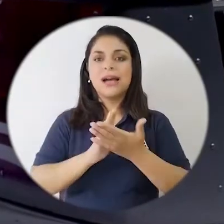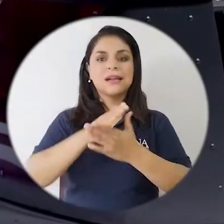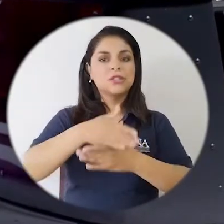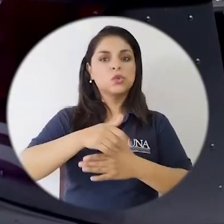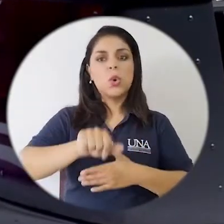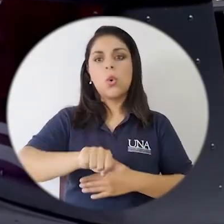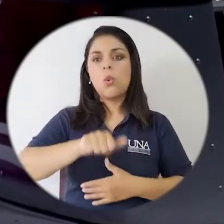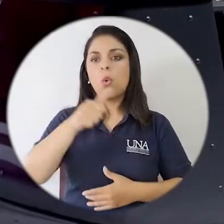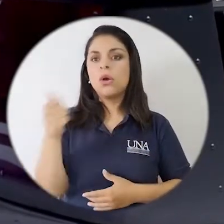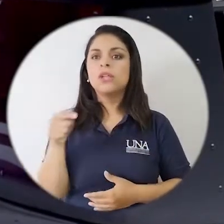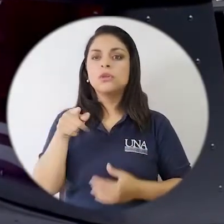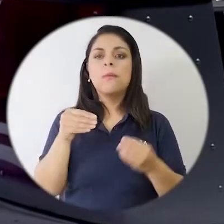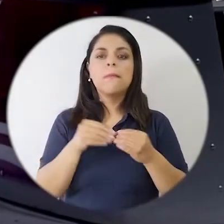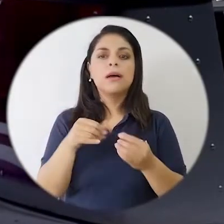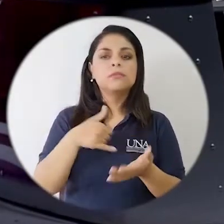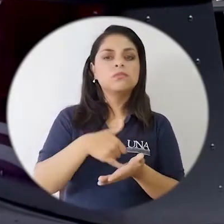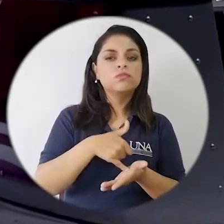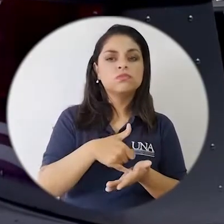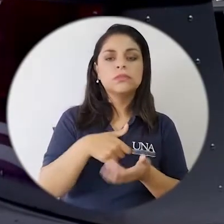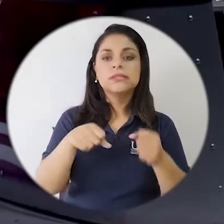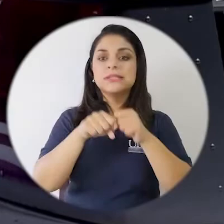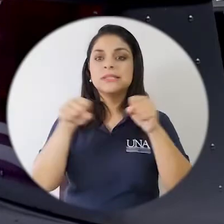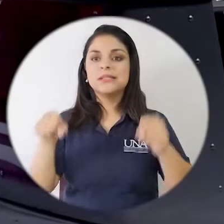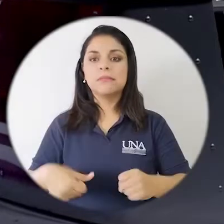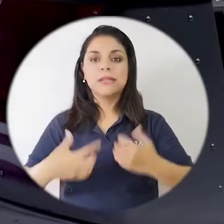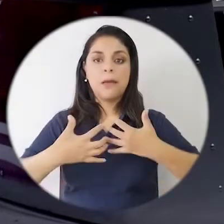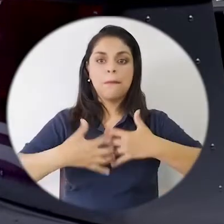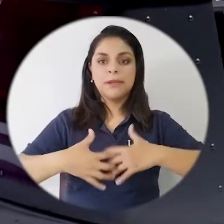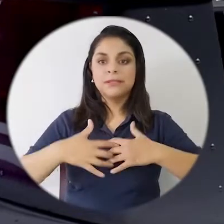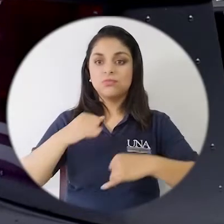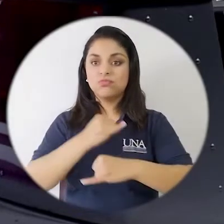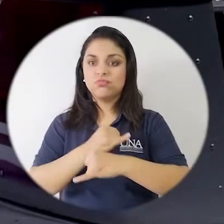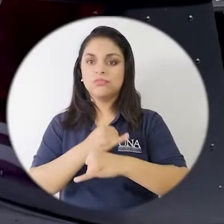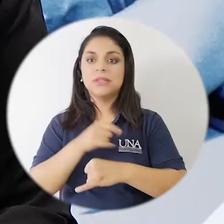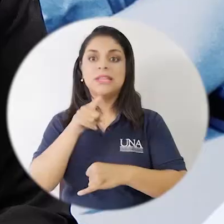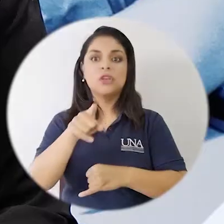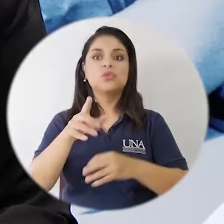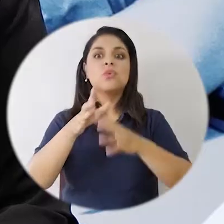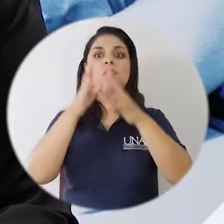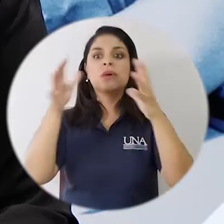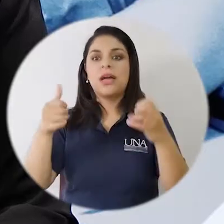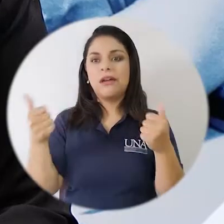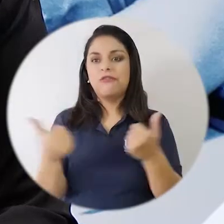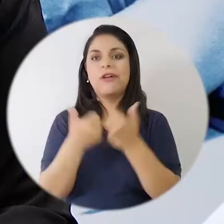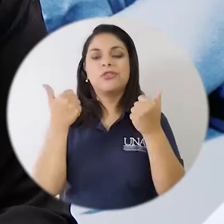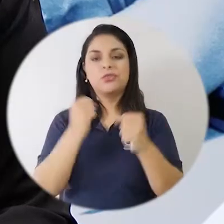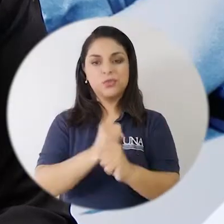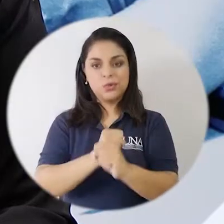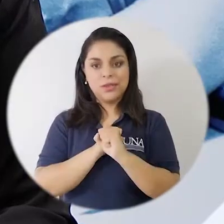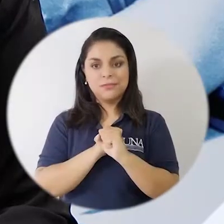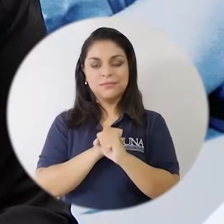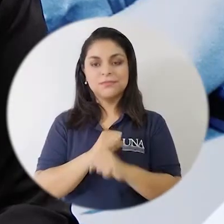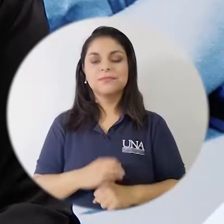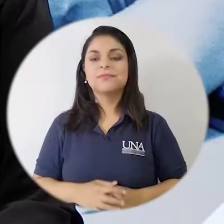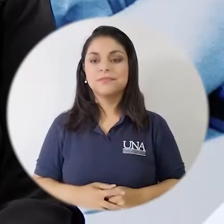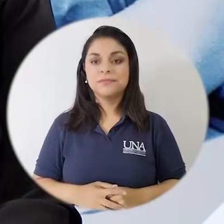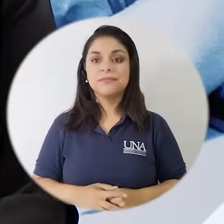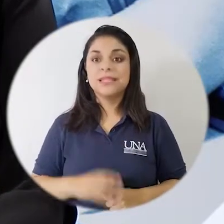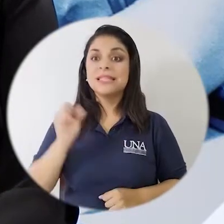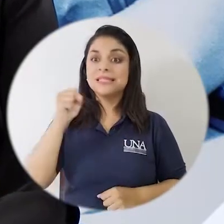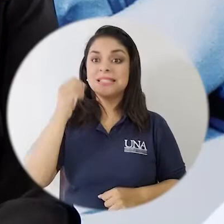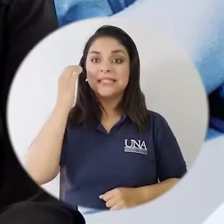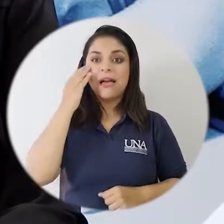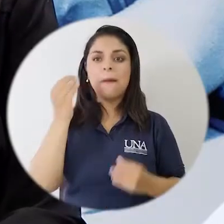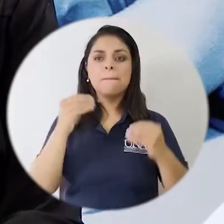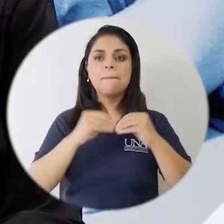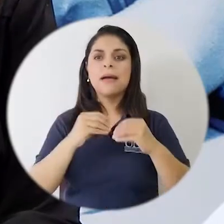accesos de otro tipo que hacen más vulnerables los sistemas de las empresas y las instituciones, y eso es un grandísimo reto de seguridad. Sí,